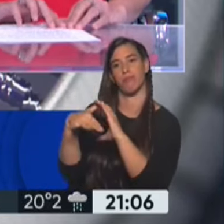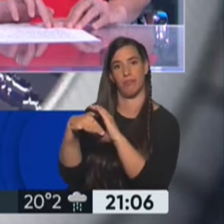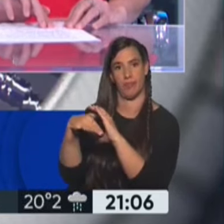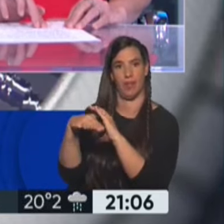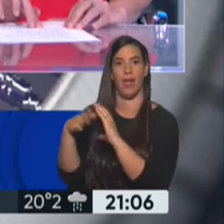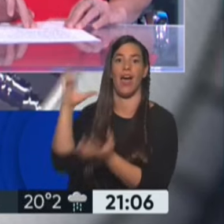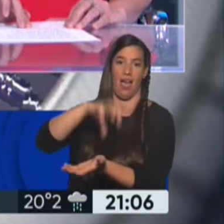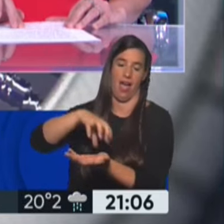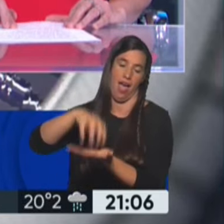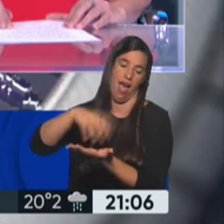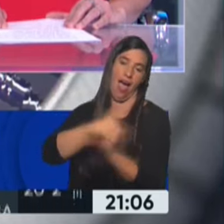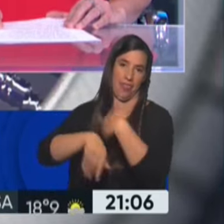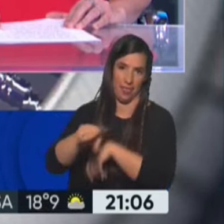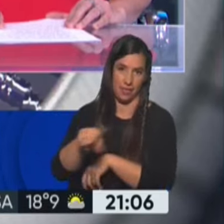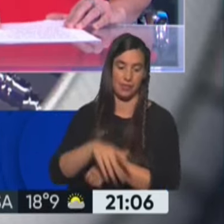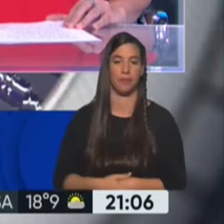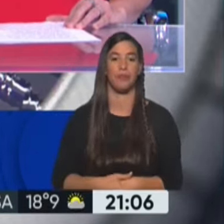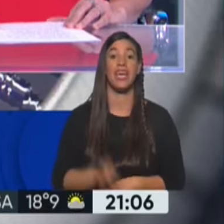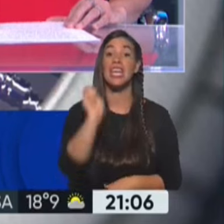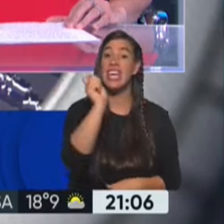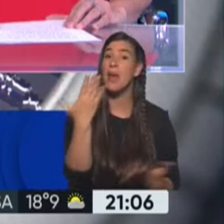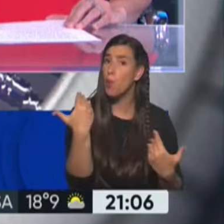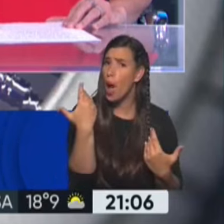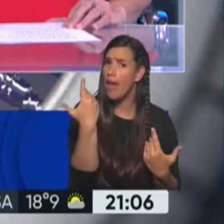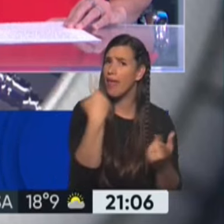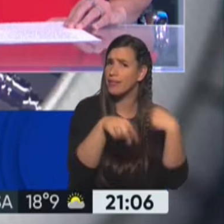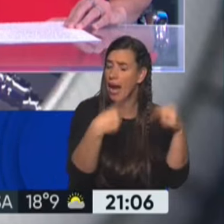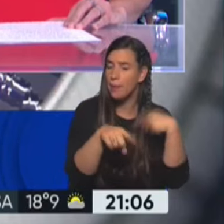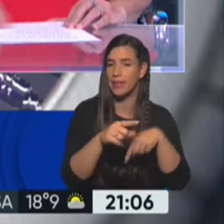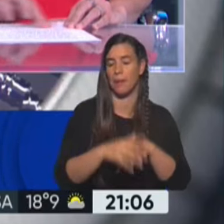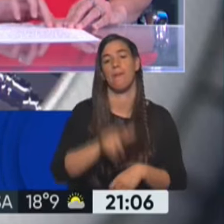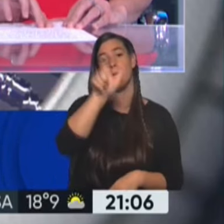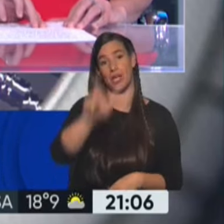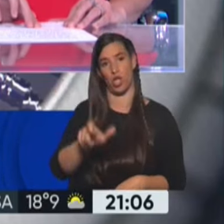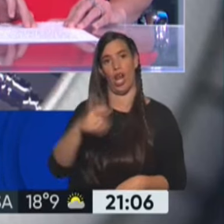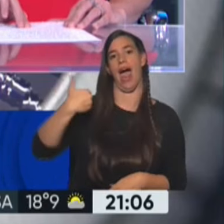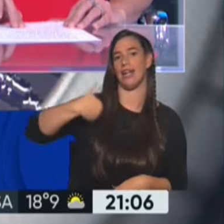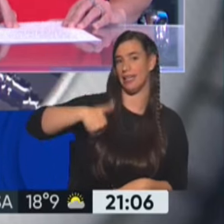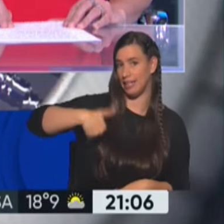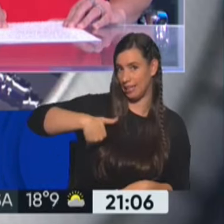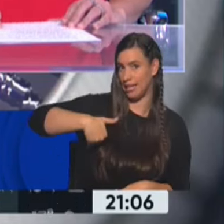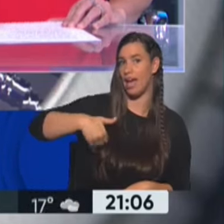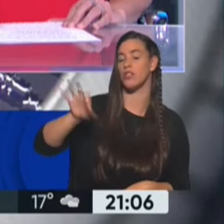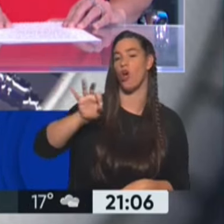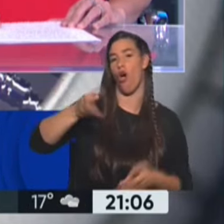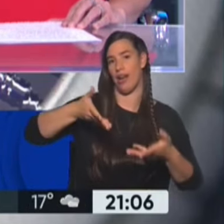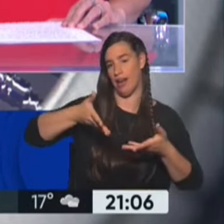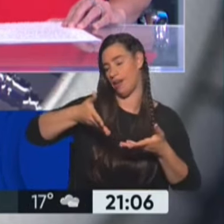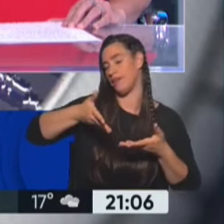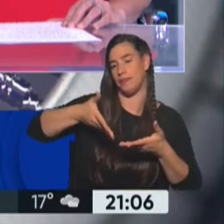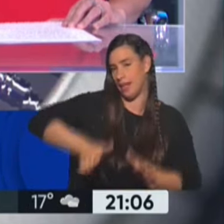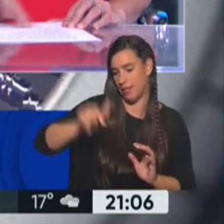pueden tramitar las pensiones no contributivas? Quienes, sí, sean personas argentinas, nativas o naturalizadas. Si